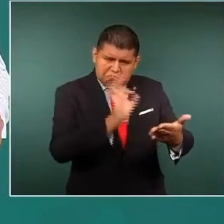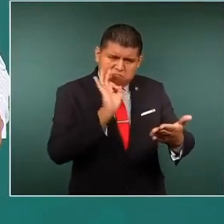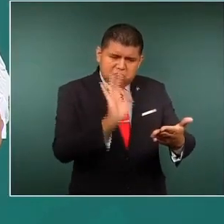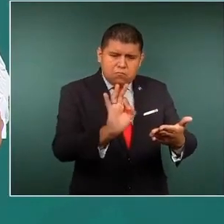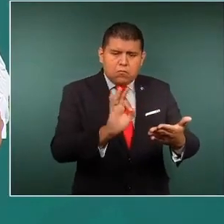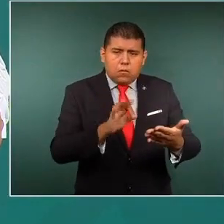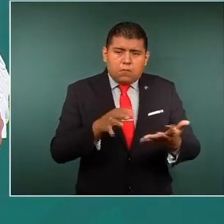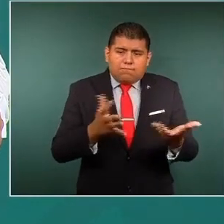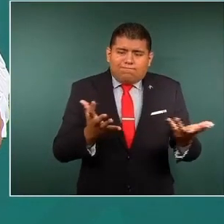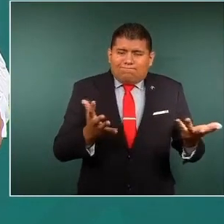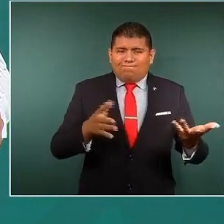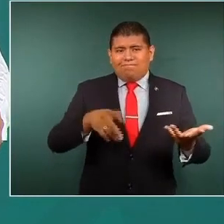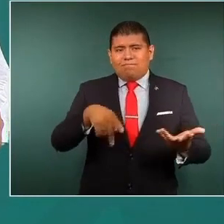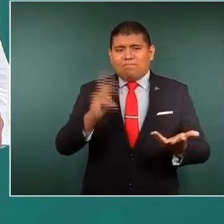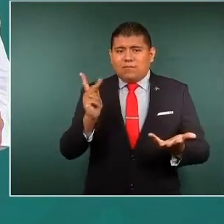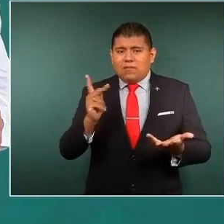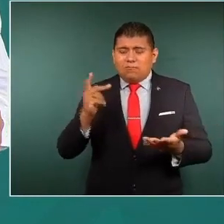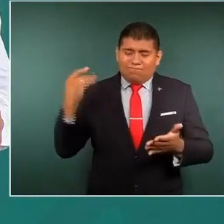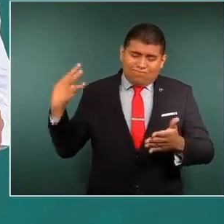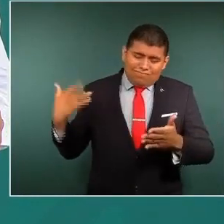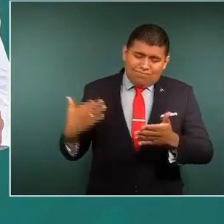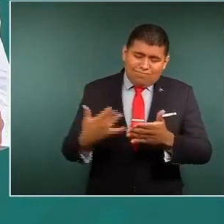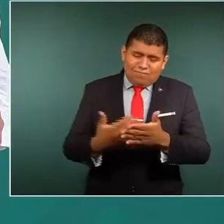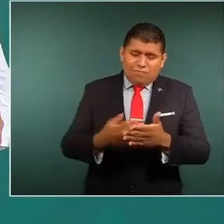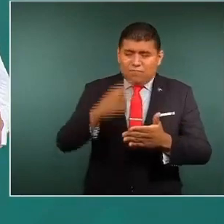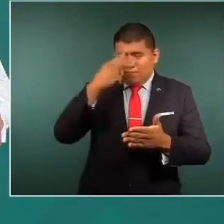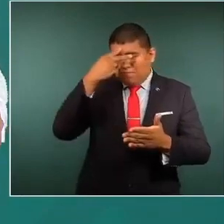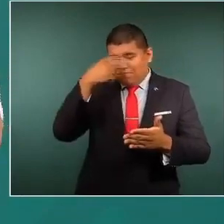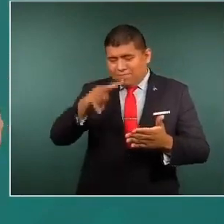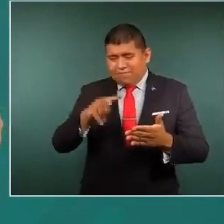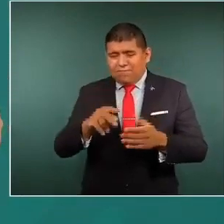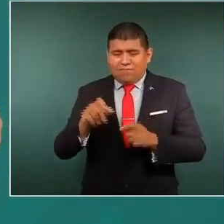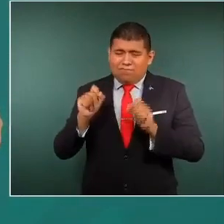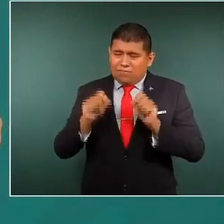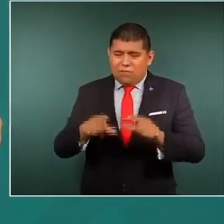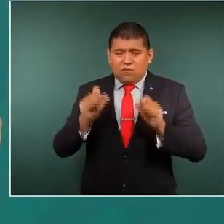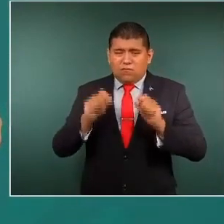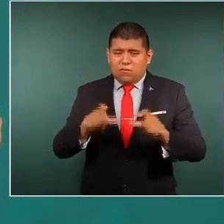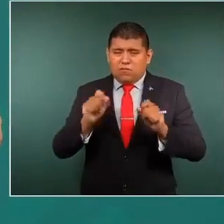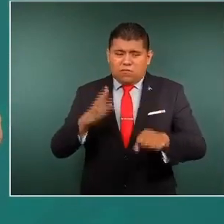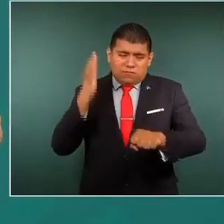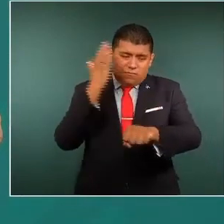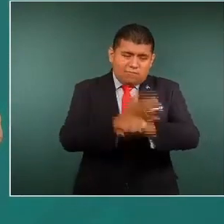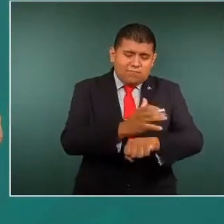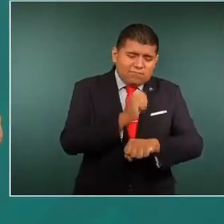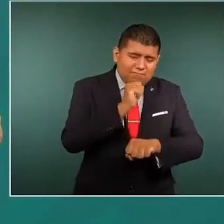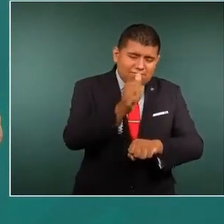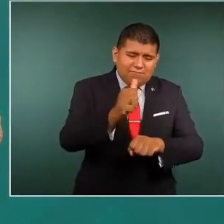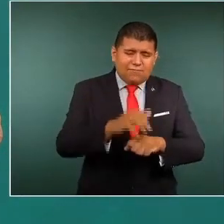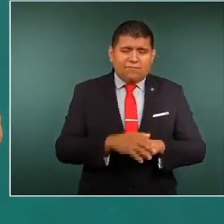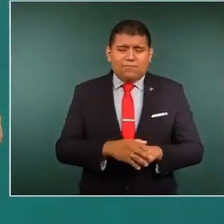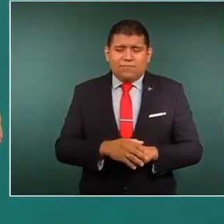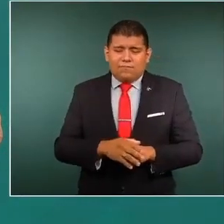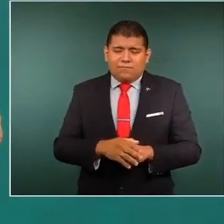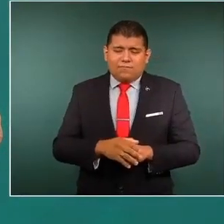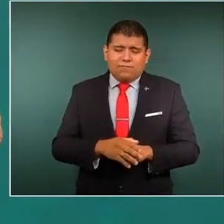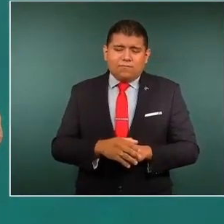pero hemos padecido en México de esa impunidad. En este